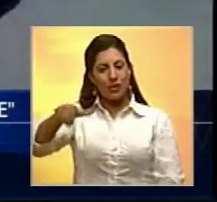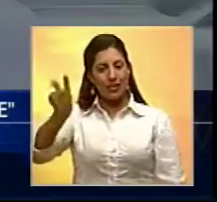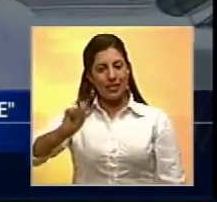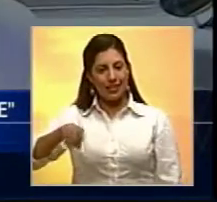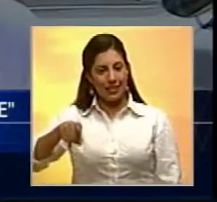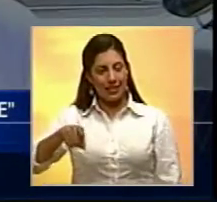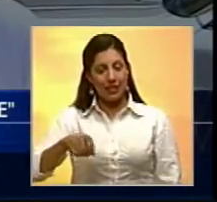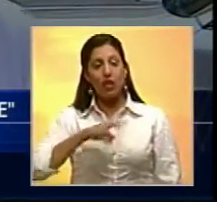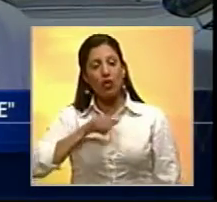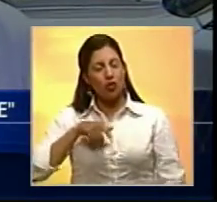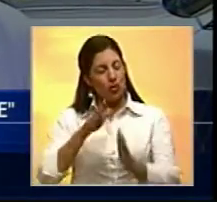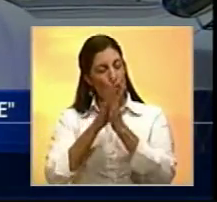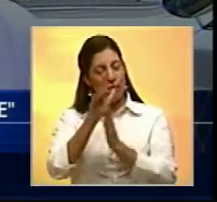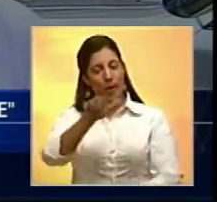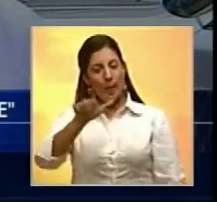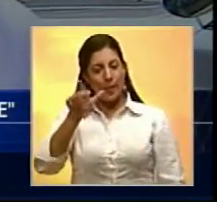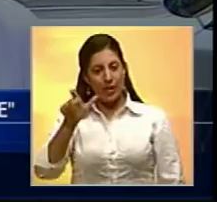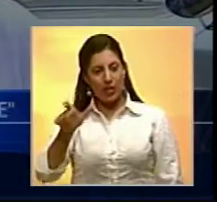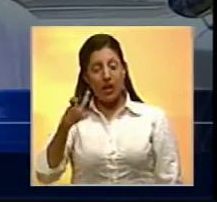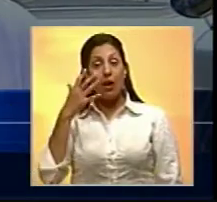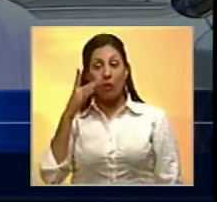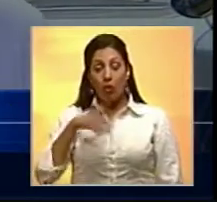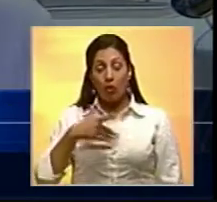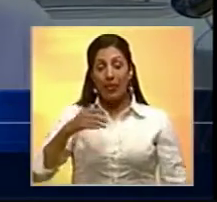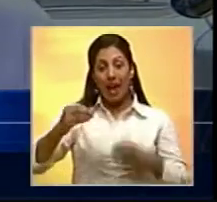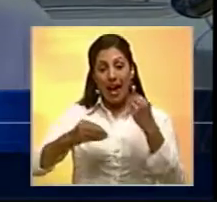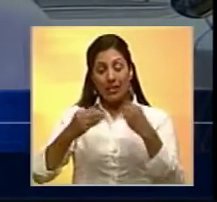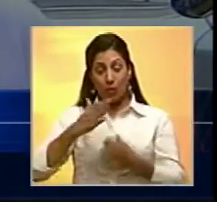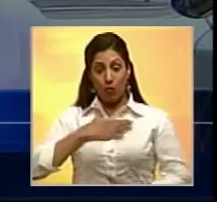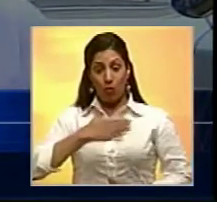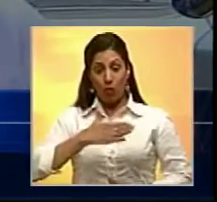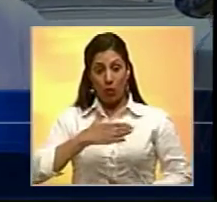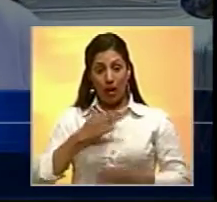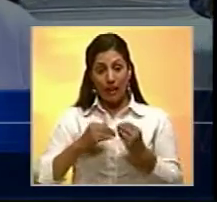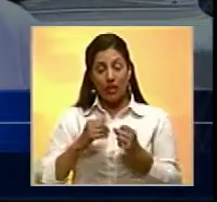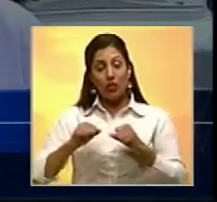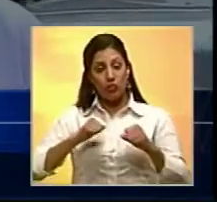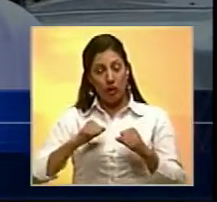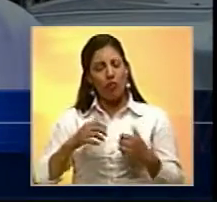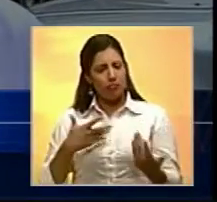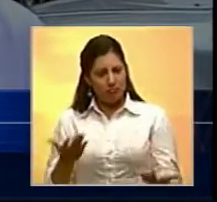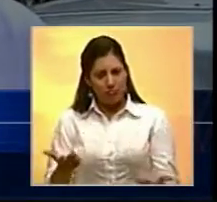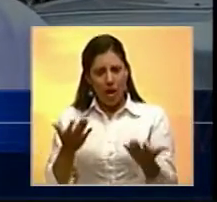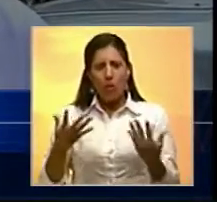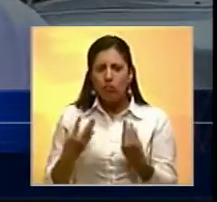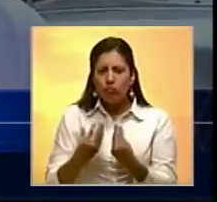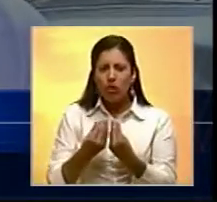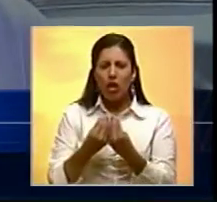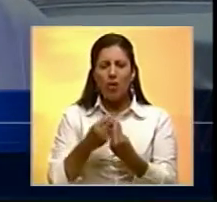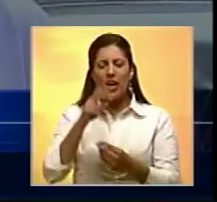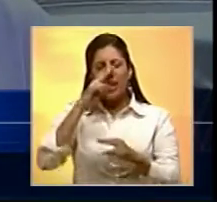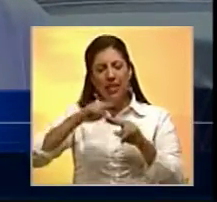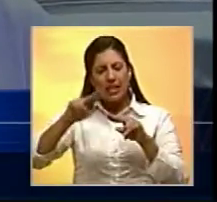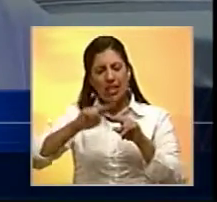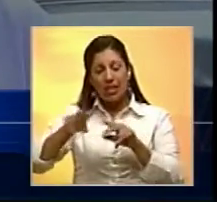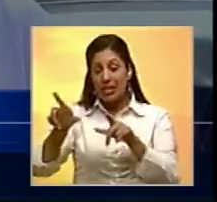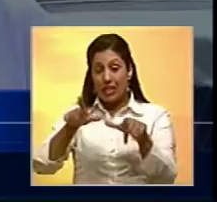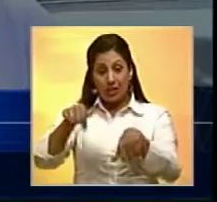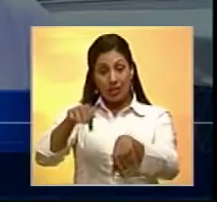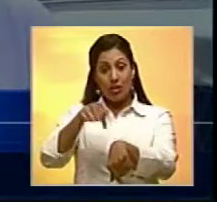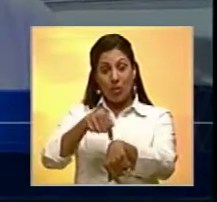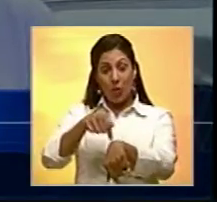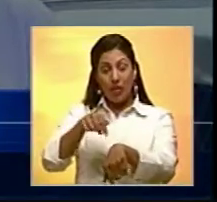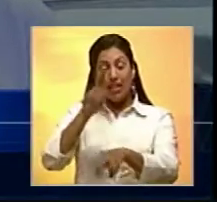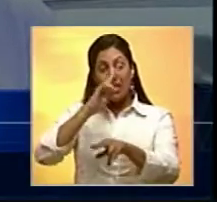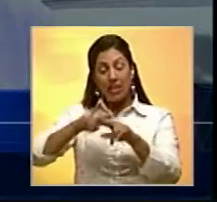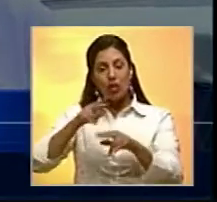necesitados. Y le pedimos a la gente que quienes puedan actuar por sus propios medios, vamos a hacerlo. Vamos a acompañar a niños, que ya en este momento hay